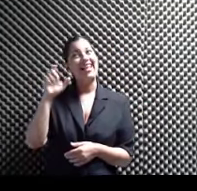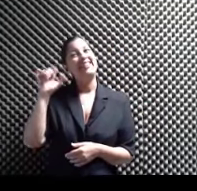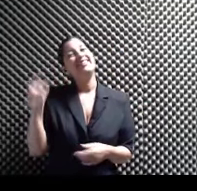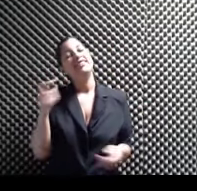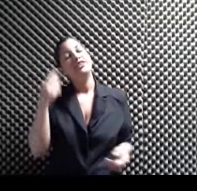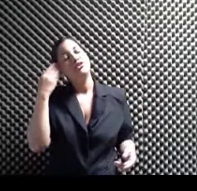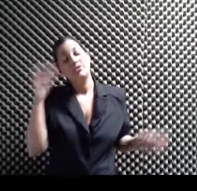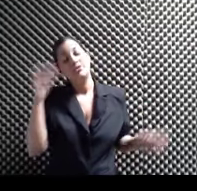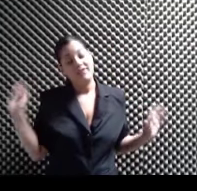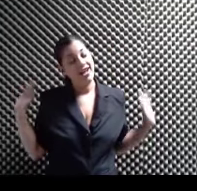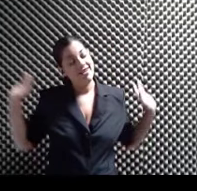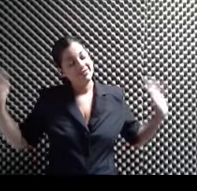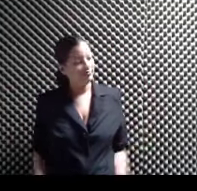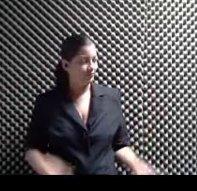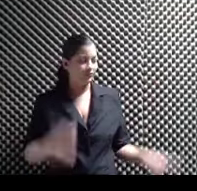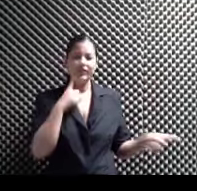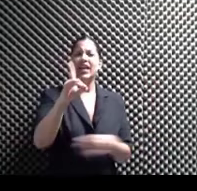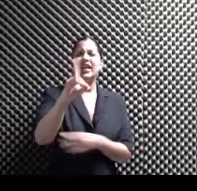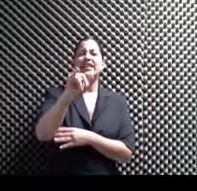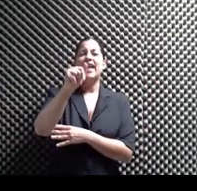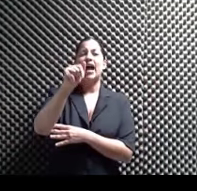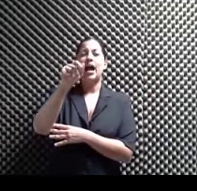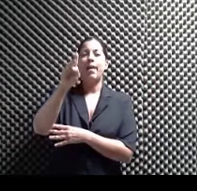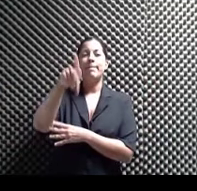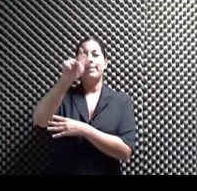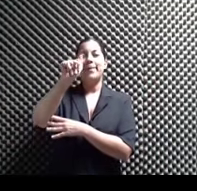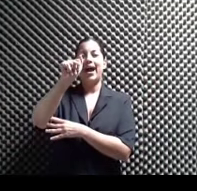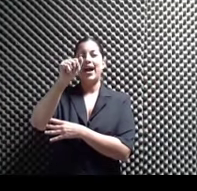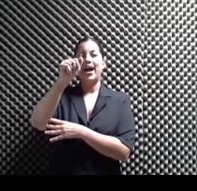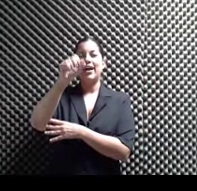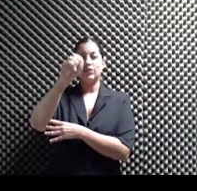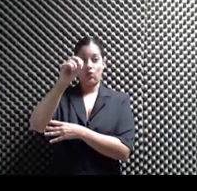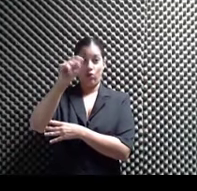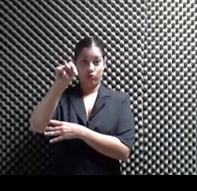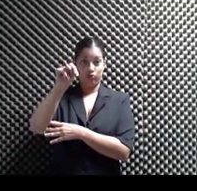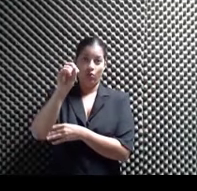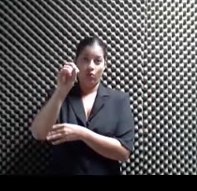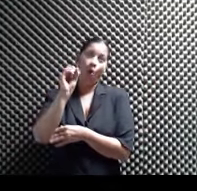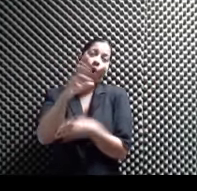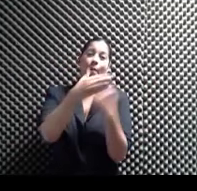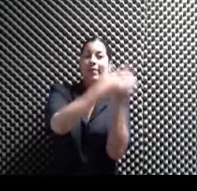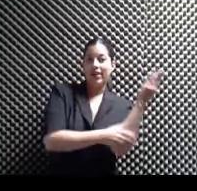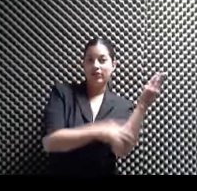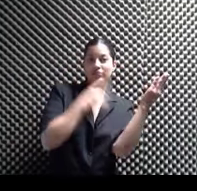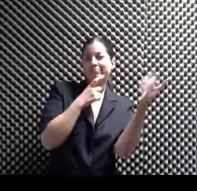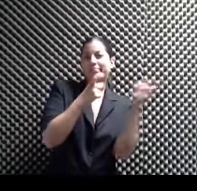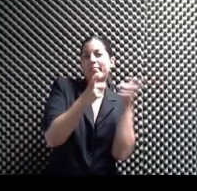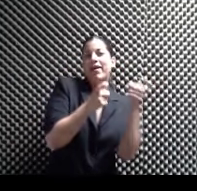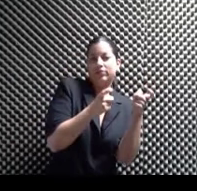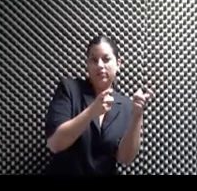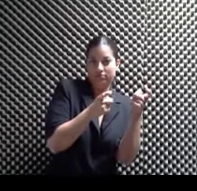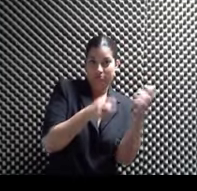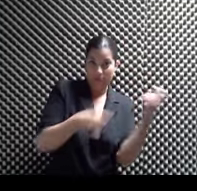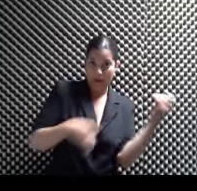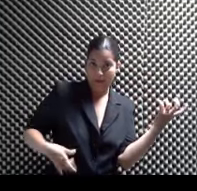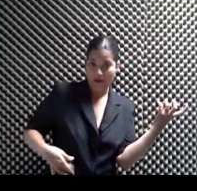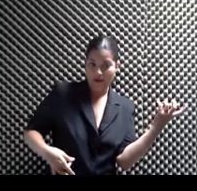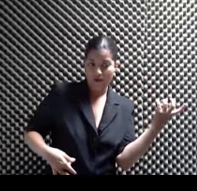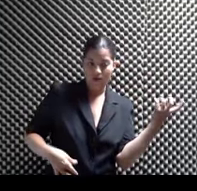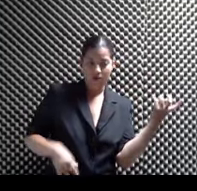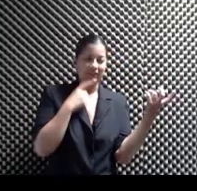El diapasón del bajo O lo que le dicen El brazo El mástir También le dicen Y entonces Tiene unas rayitas